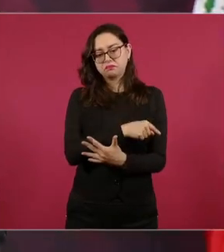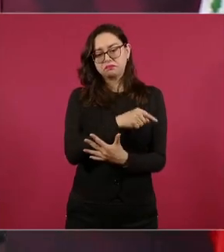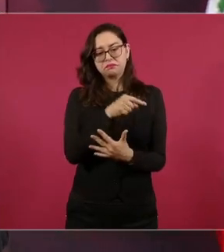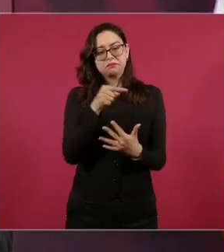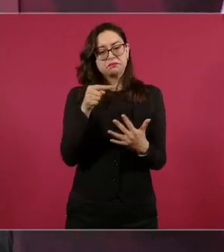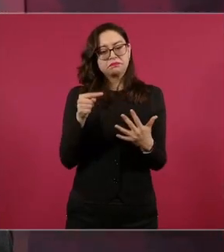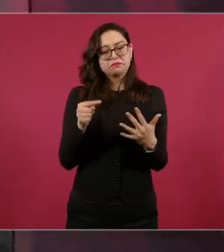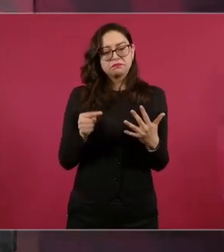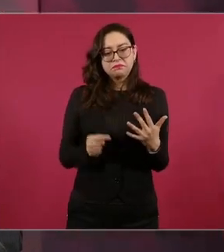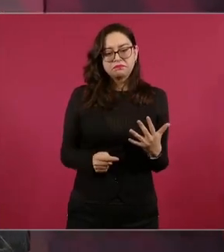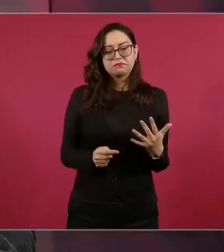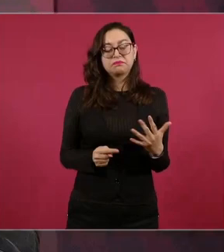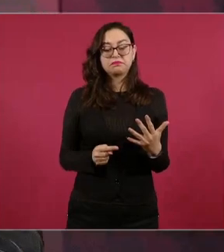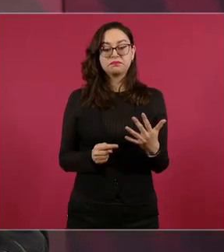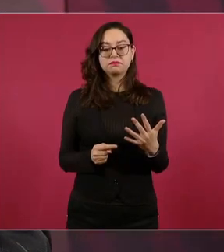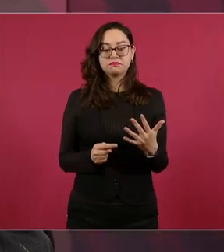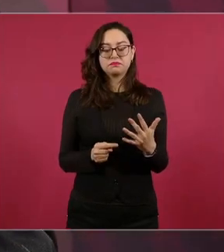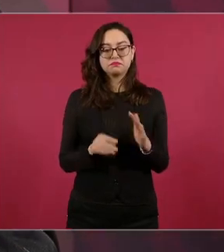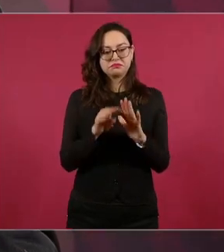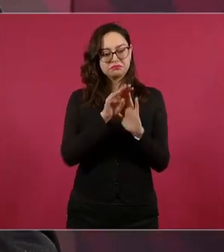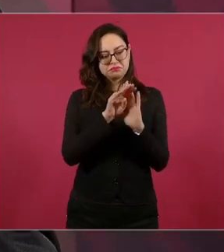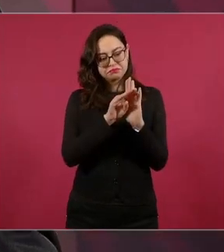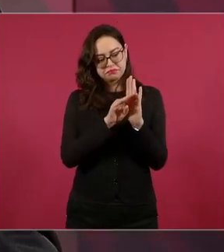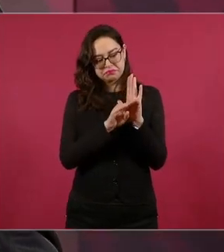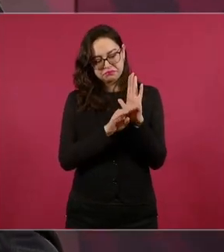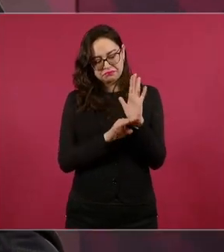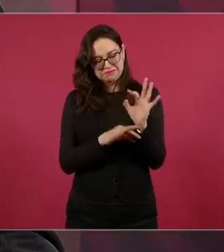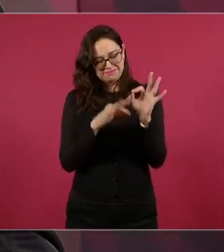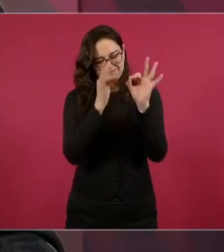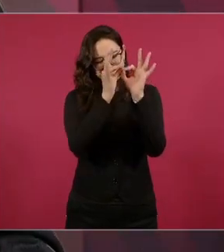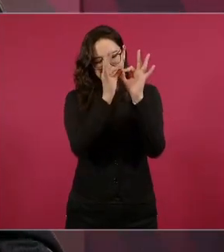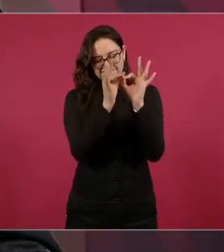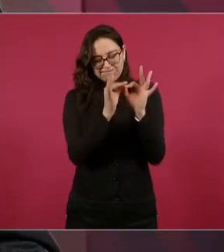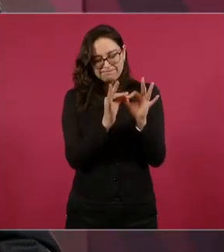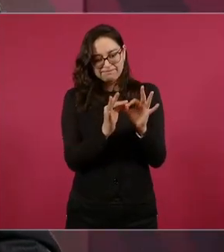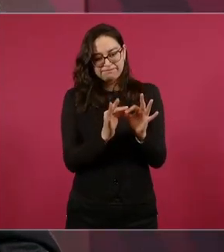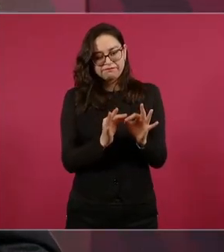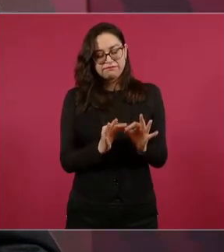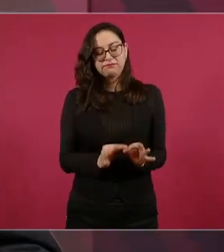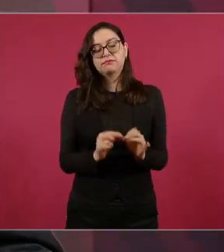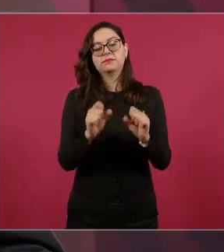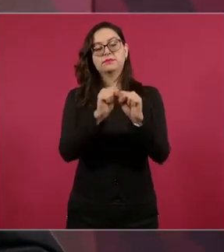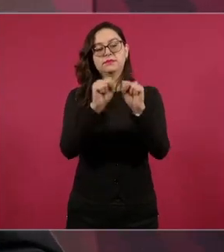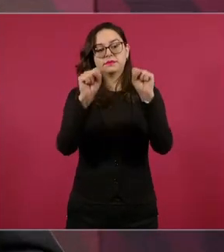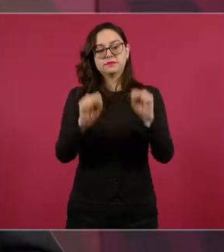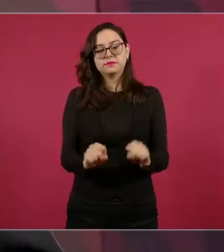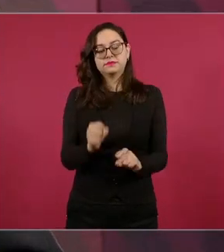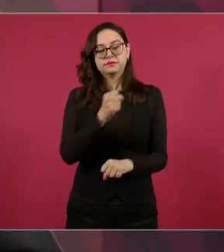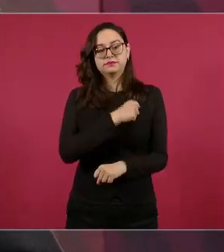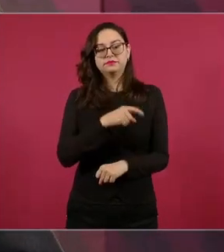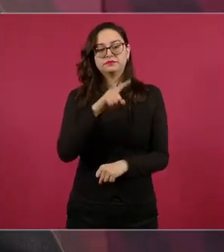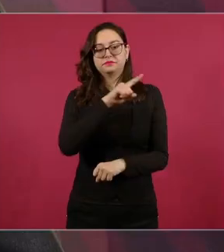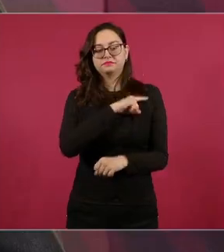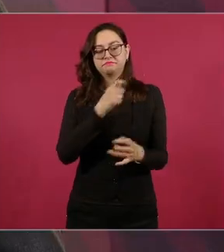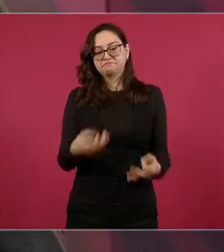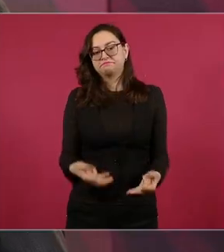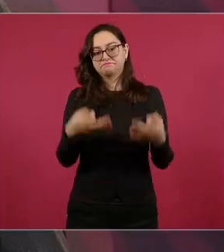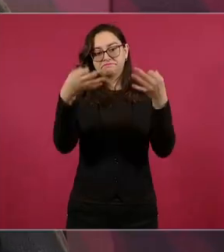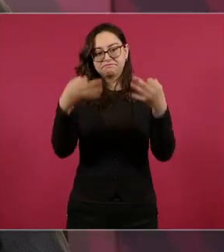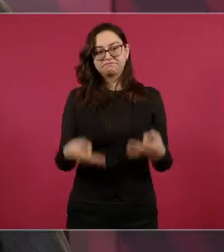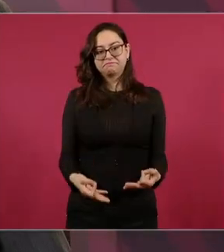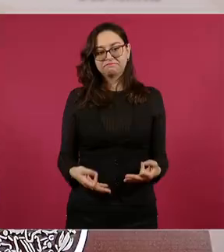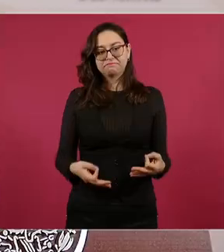elementos un buen sistema de salud pública